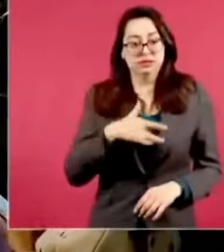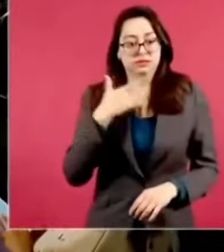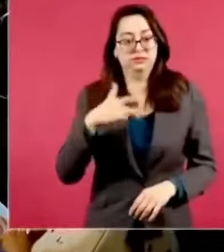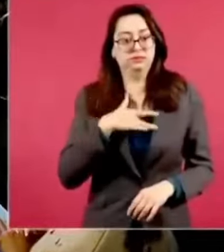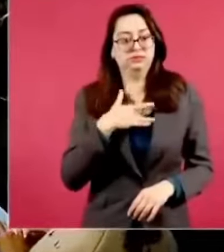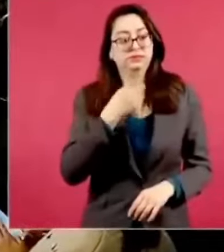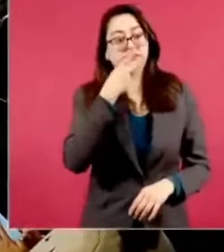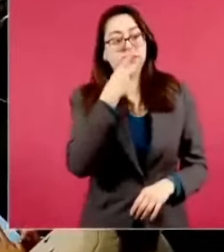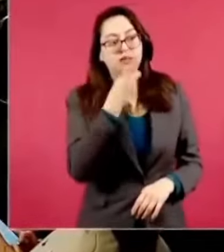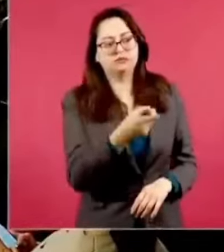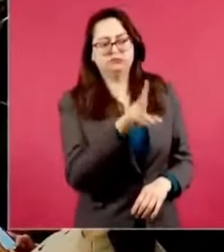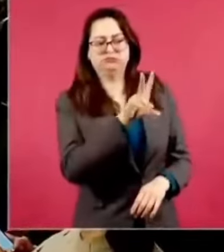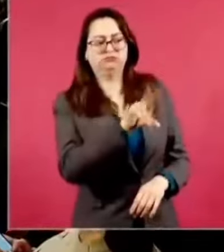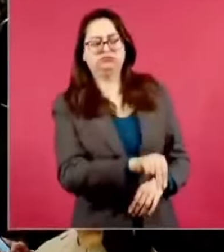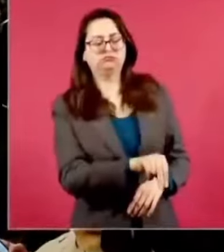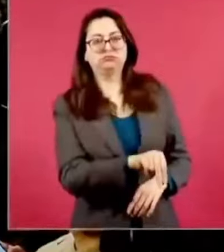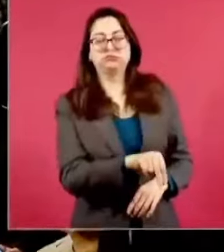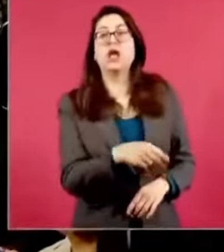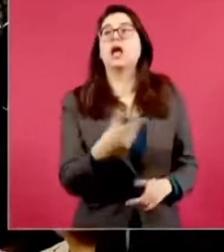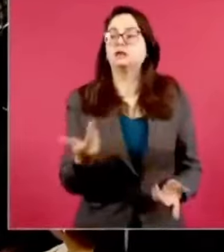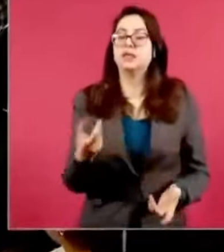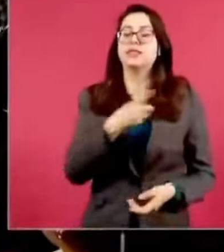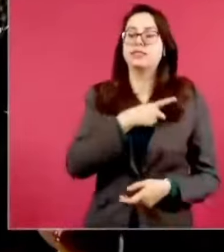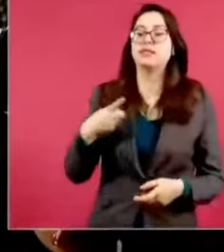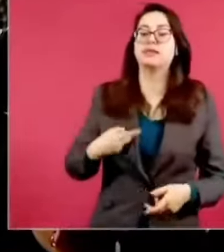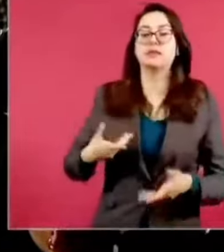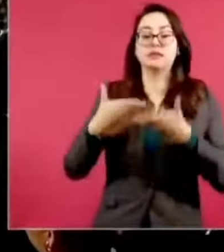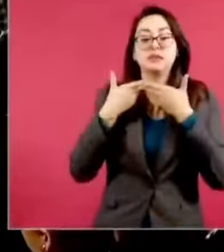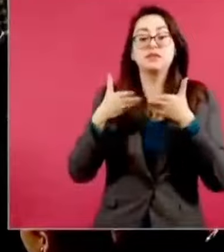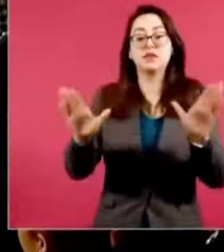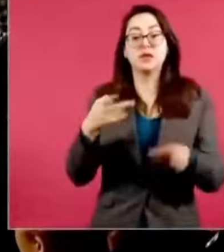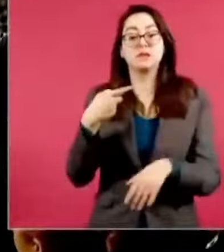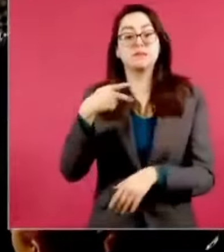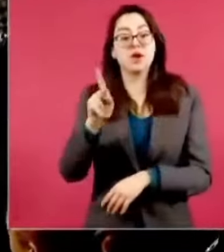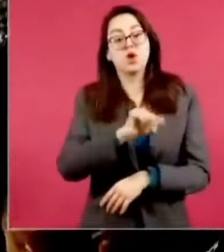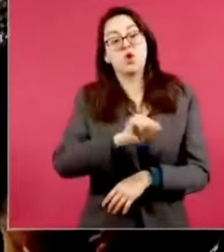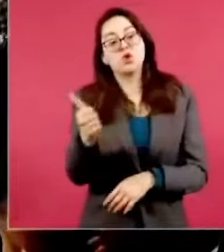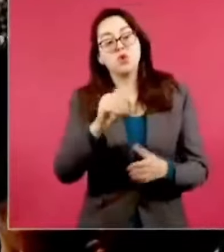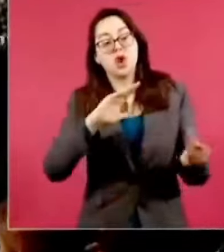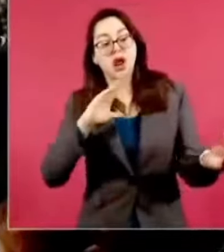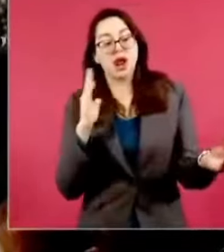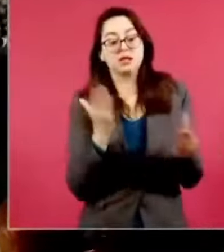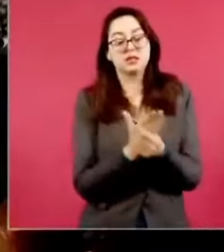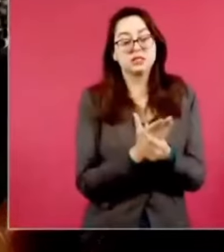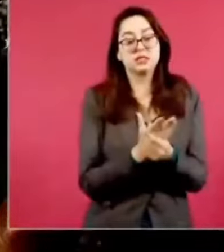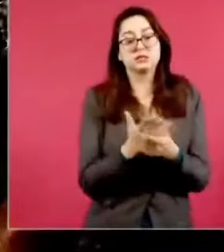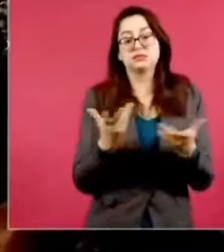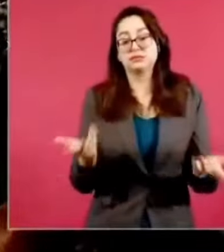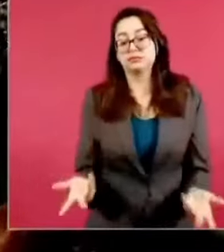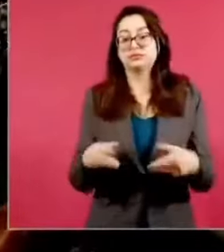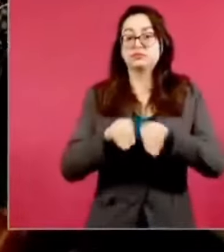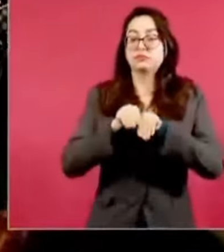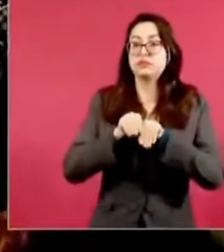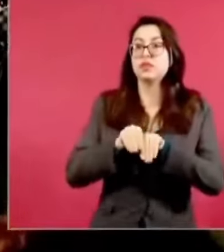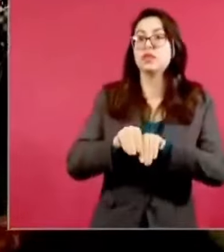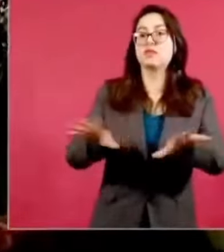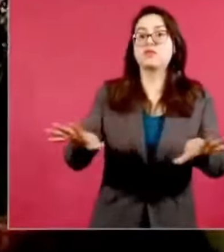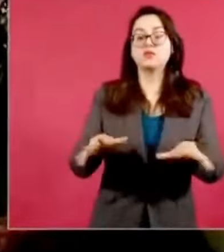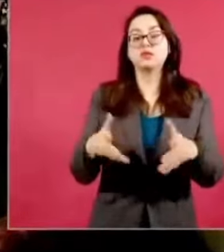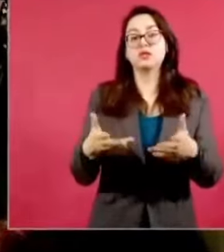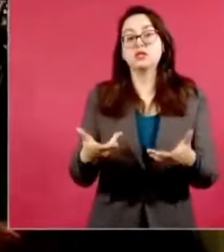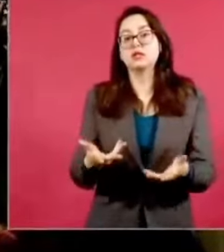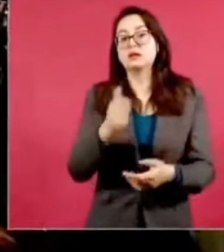que no. Pero, por ejemplo, cuando hay archivos de muchos años que no son digitalizados, tienes que sacar las copias, y las copias a veces de los